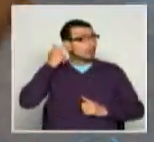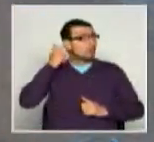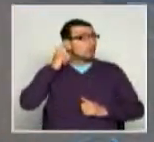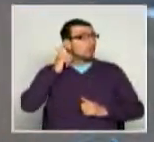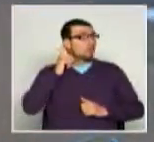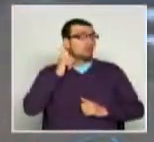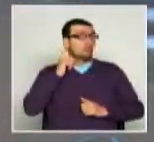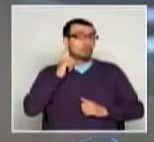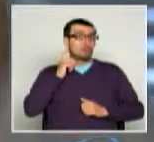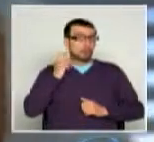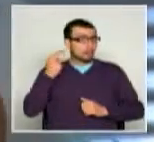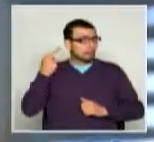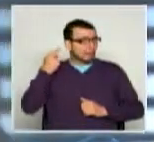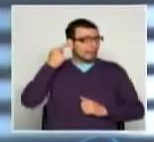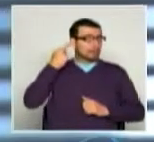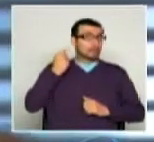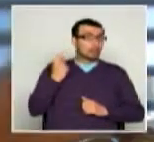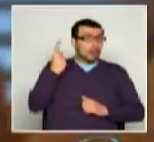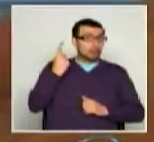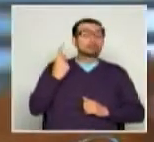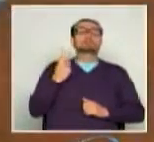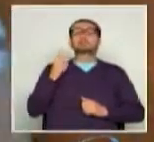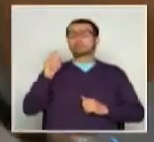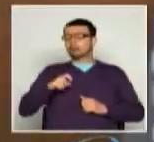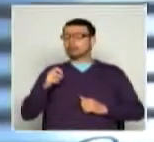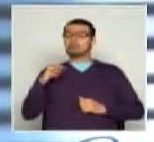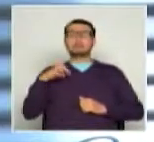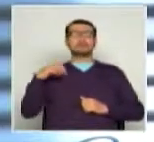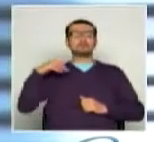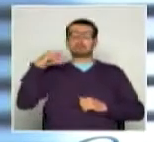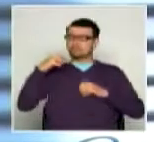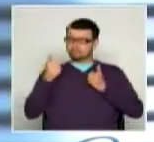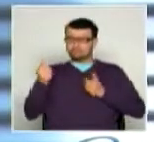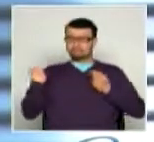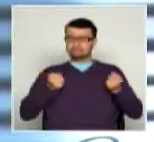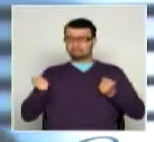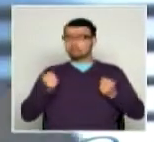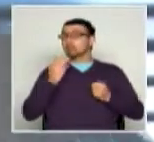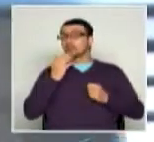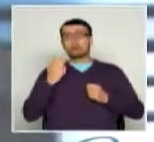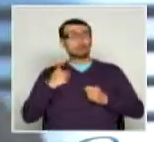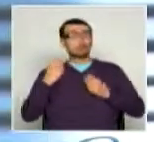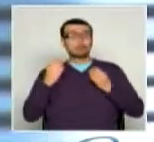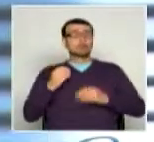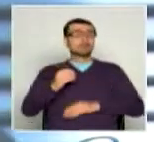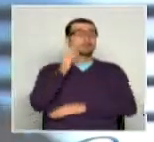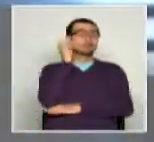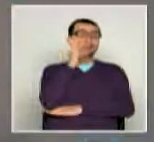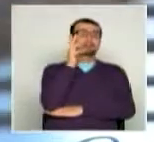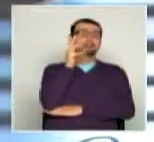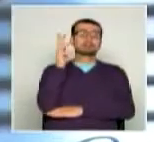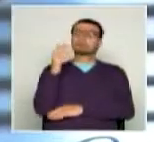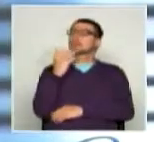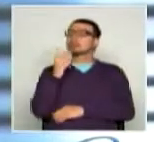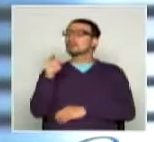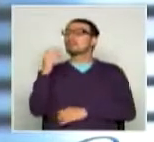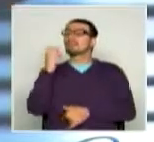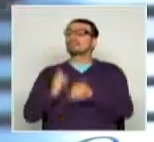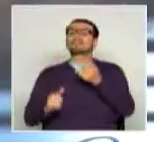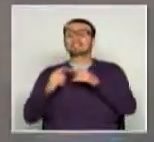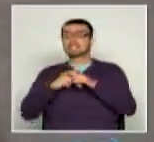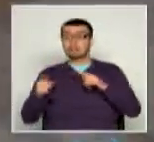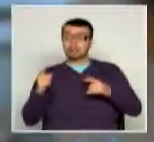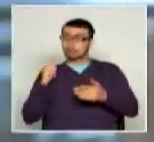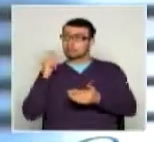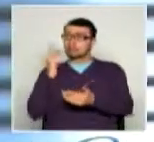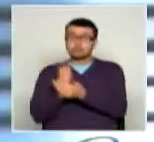que ser hecha por un profesional muy bien hecho. Yo me he encontrado en muchos seminarios y gente que hace un taller un fin de semana. Hay